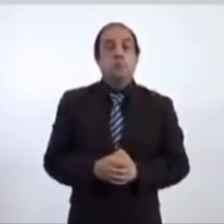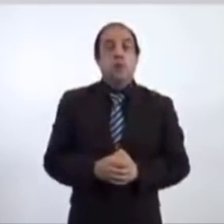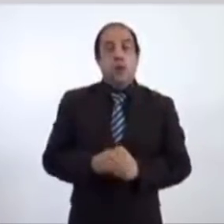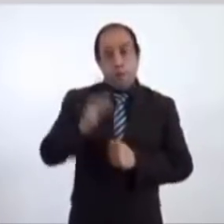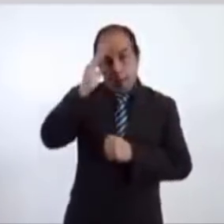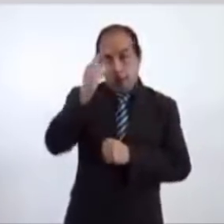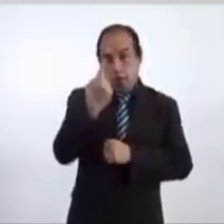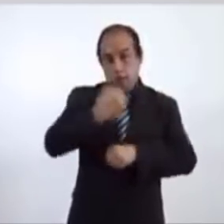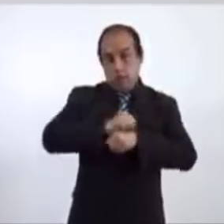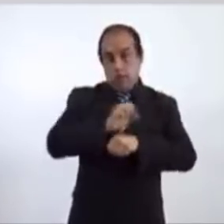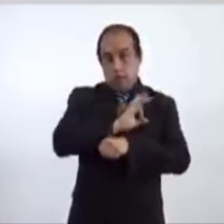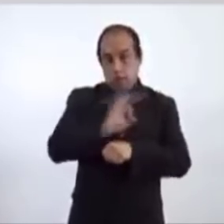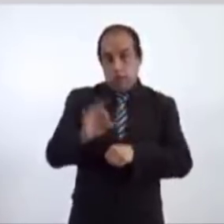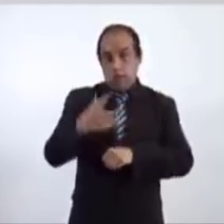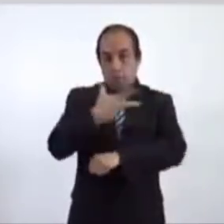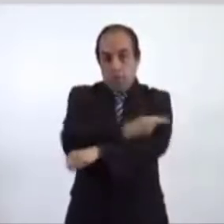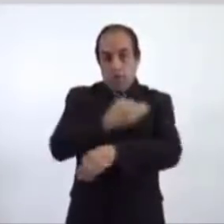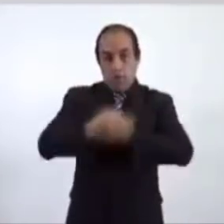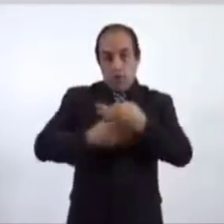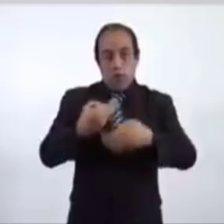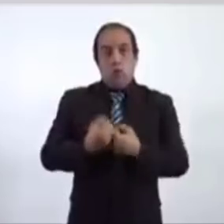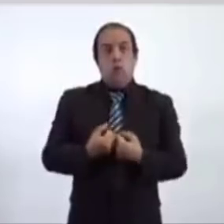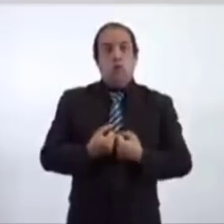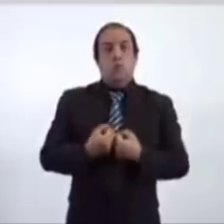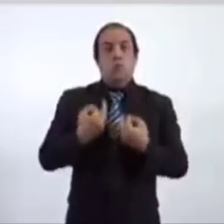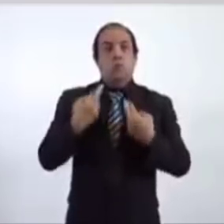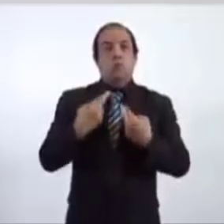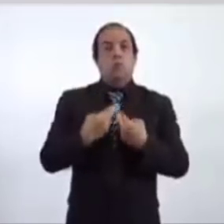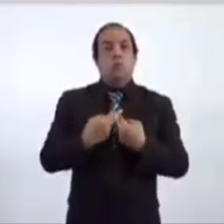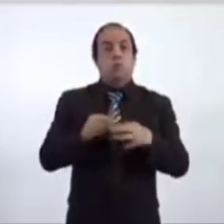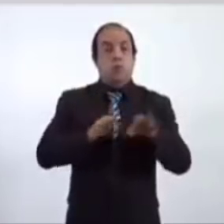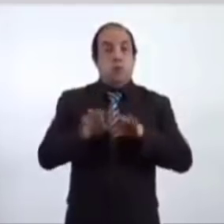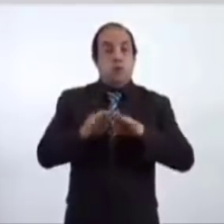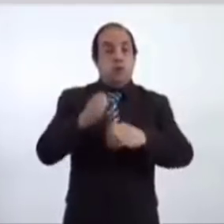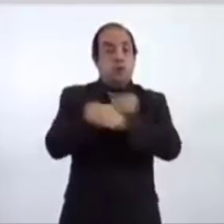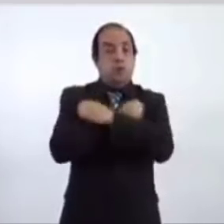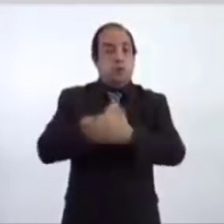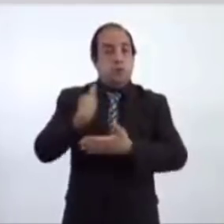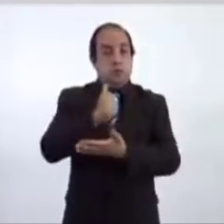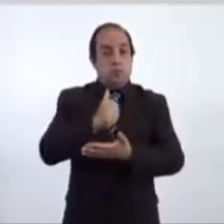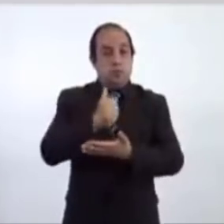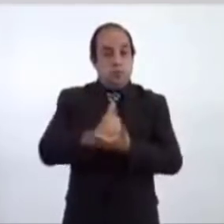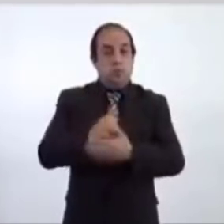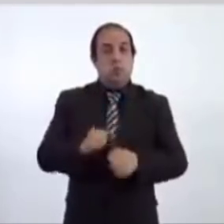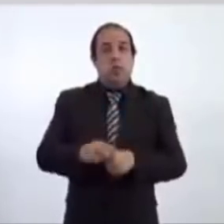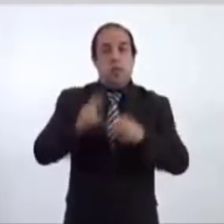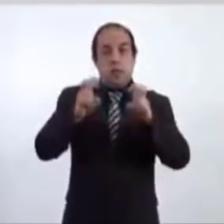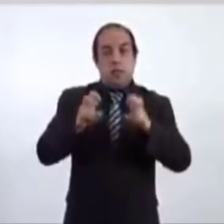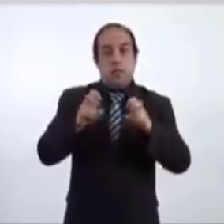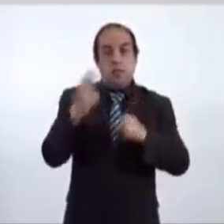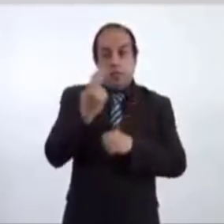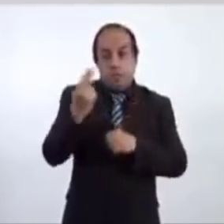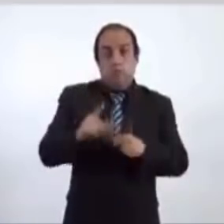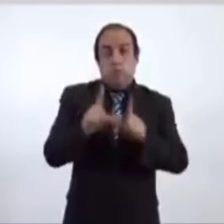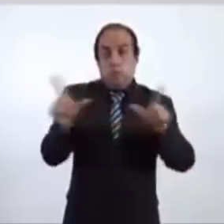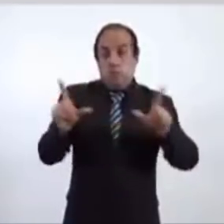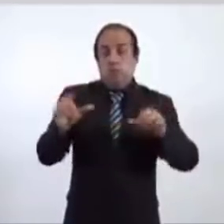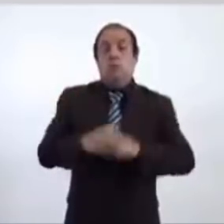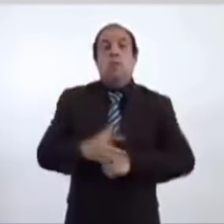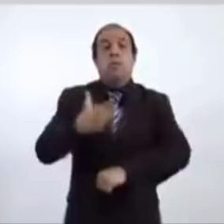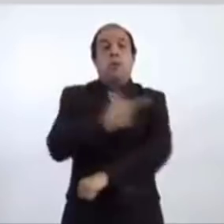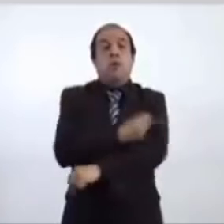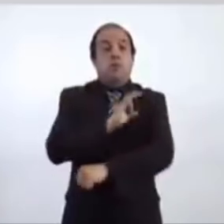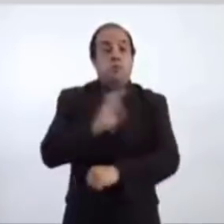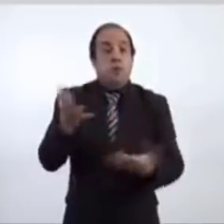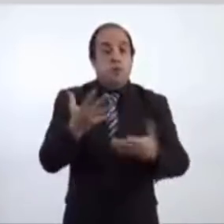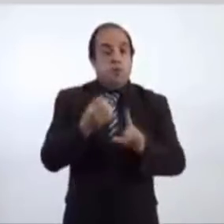en 1 semana se podría vacunar a todo el personal educativo de la ciudad. El tema nada más es que esté disponibles las vacunas y que lo podamos hacer